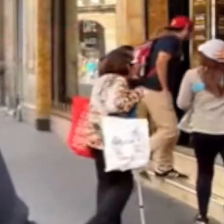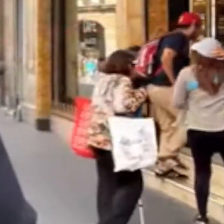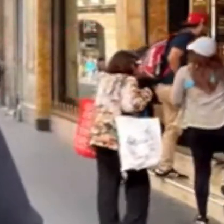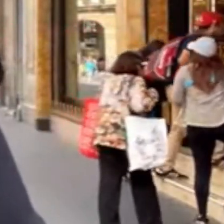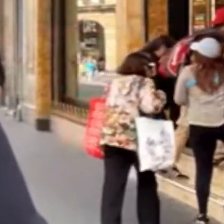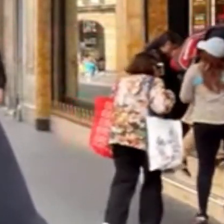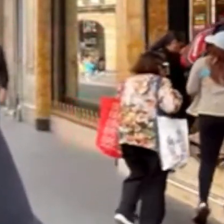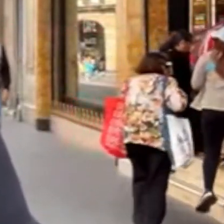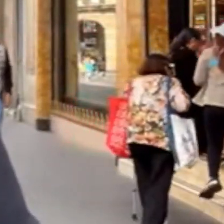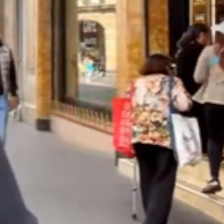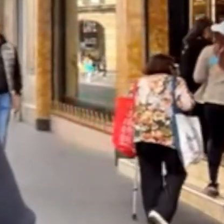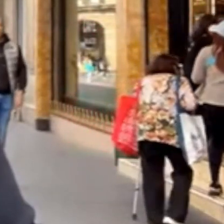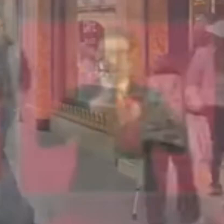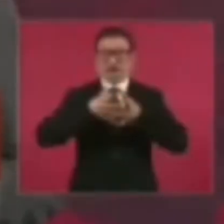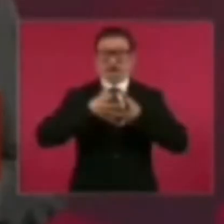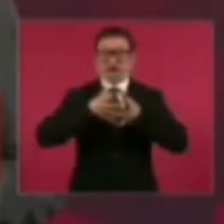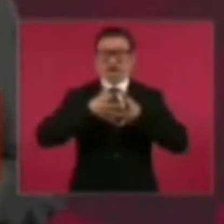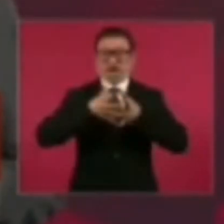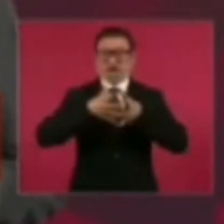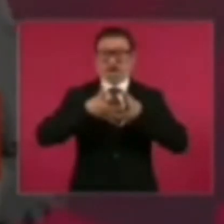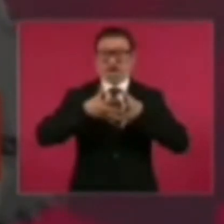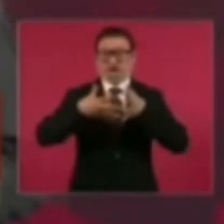dijo el presidente Andrés Manuel López Obrador.